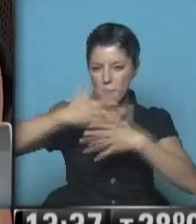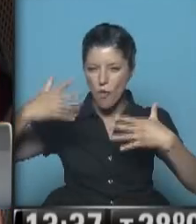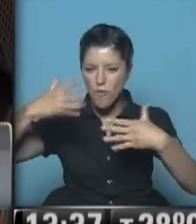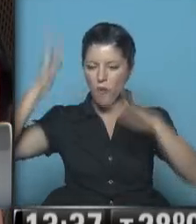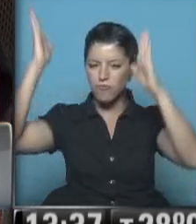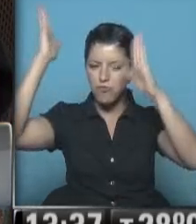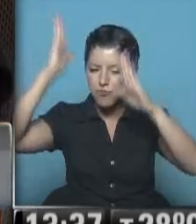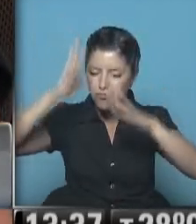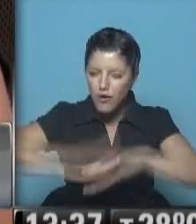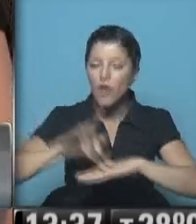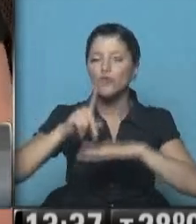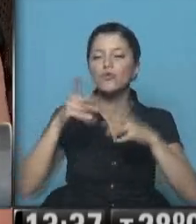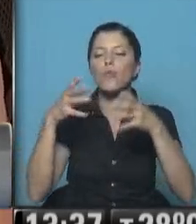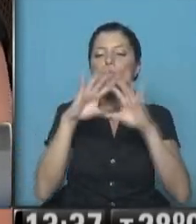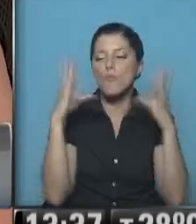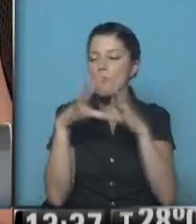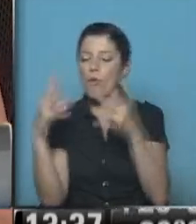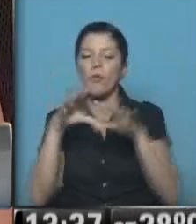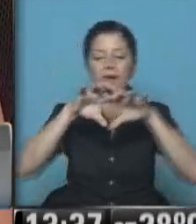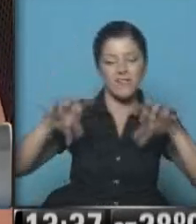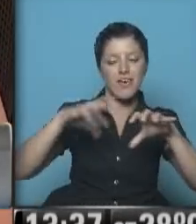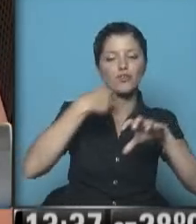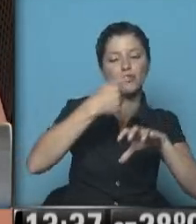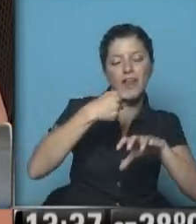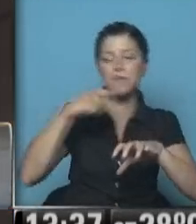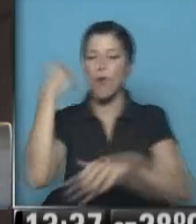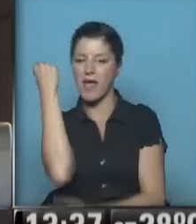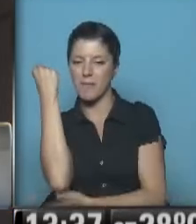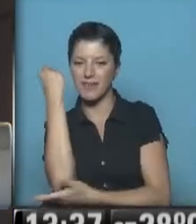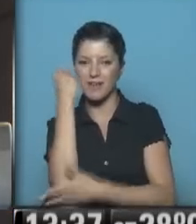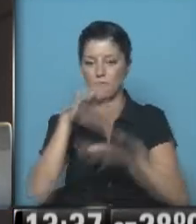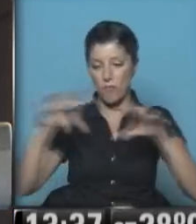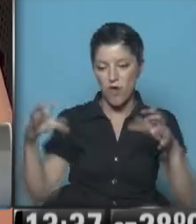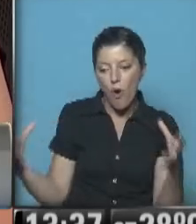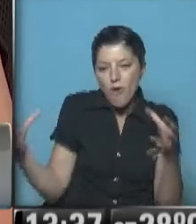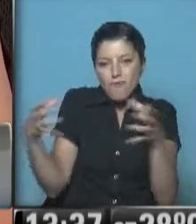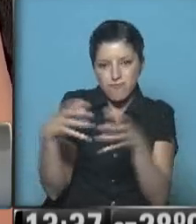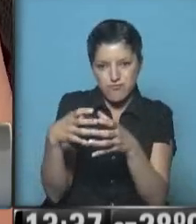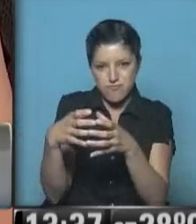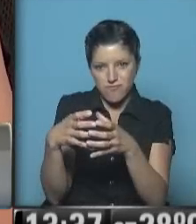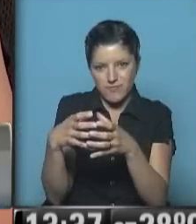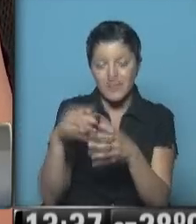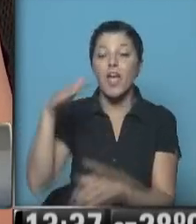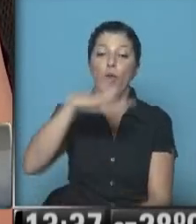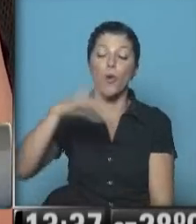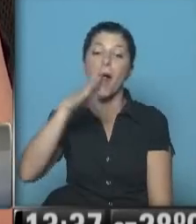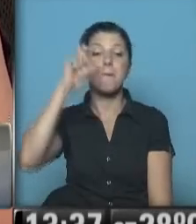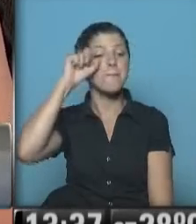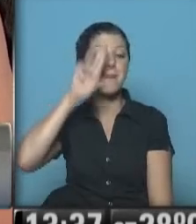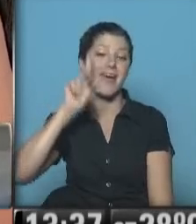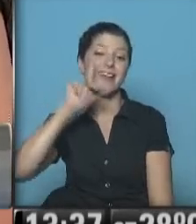¿no? Ese mundo dividido entre el capitalismo y el socialismo a través de este muro en Alemania, en Berlín